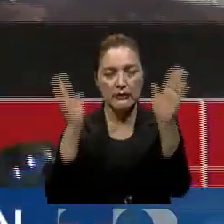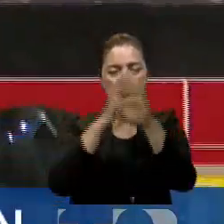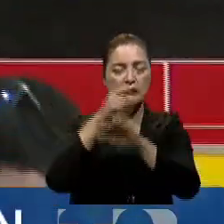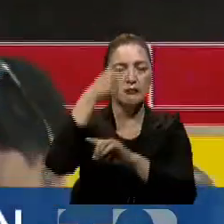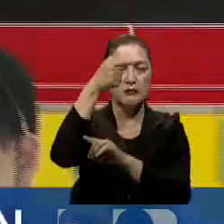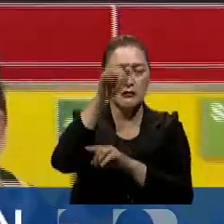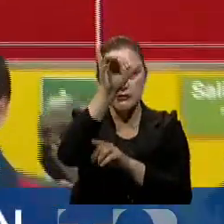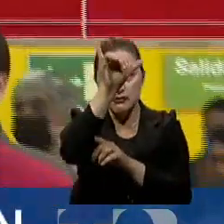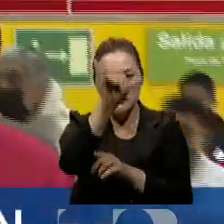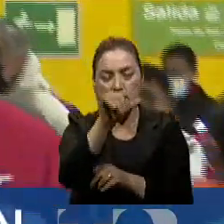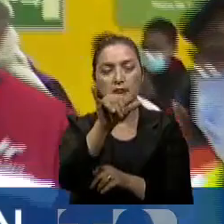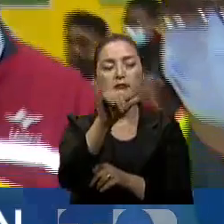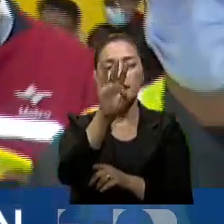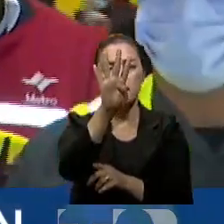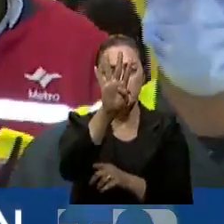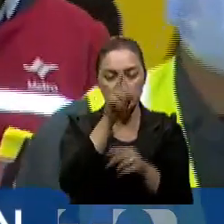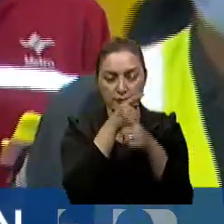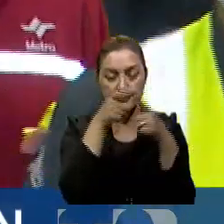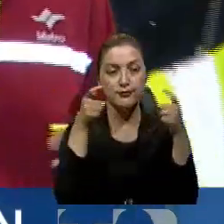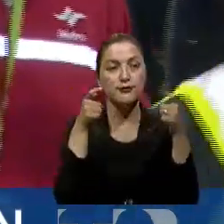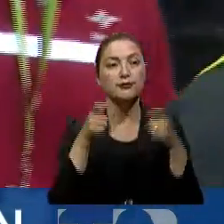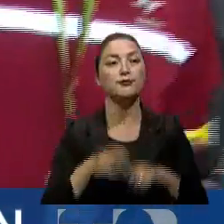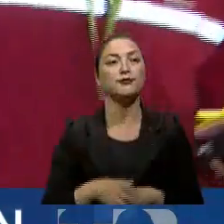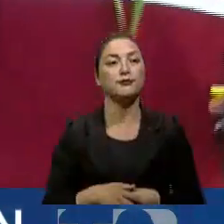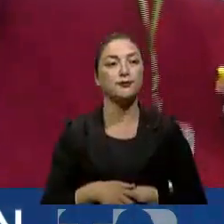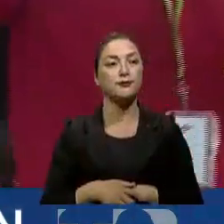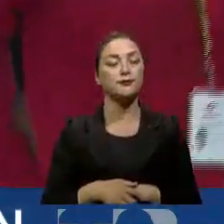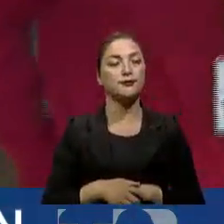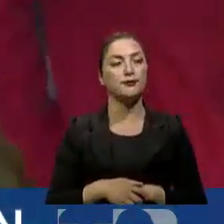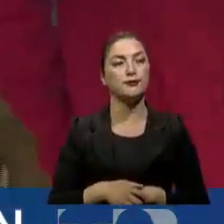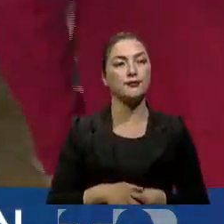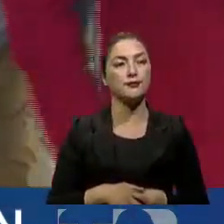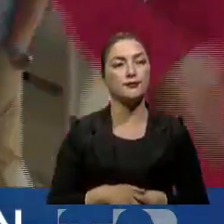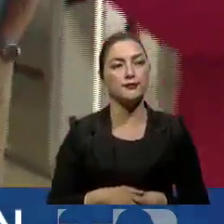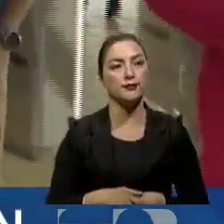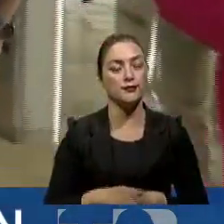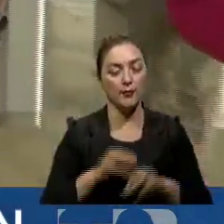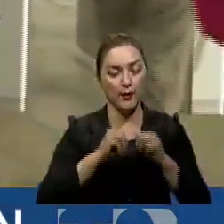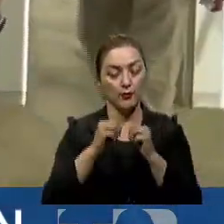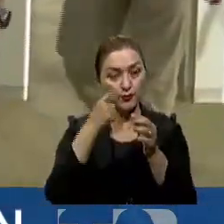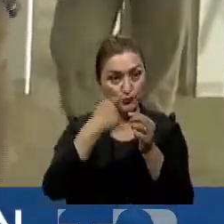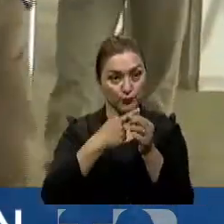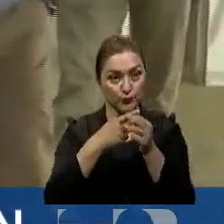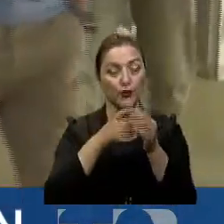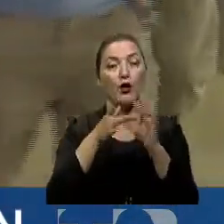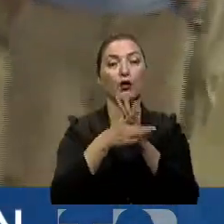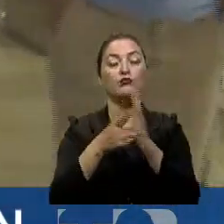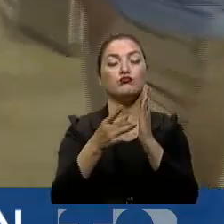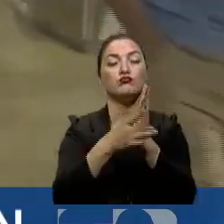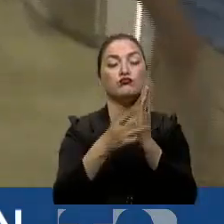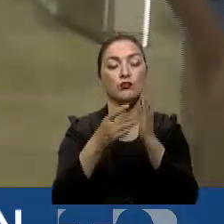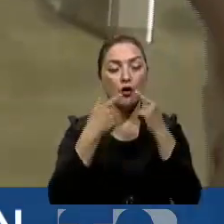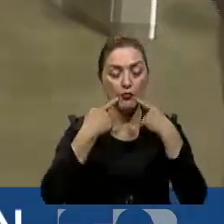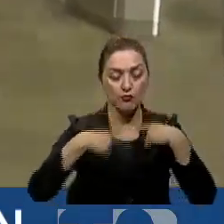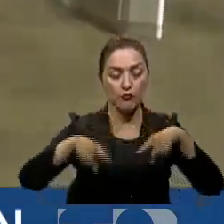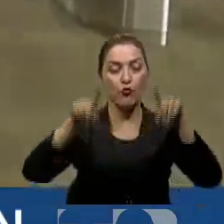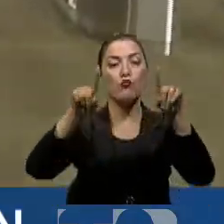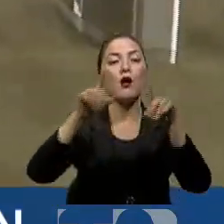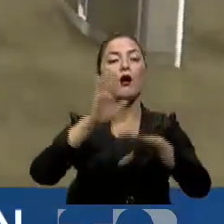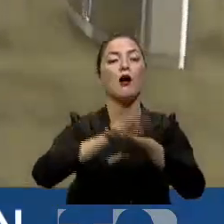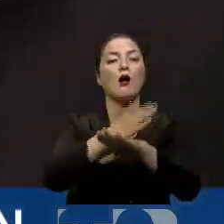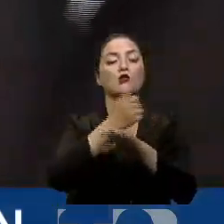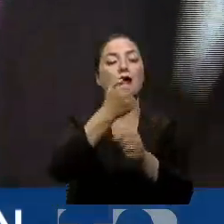el próximo sábado 4 de marzo. A través de un comunicado, el Metro de Quito informó que esto se debe a trabajos